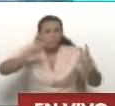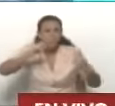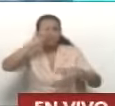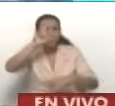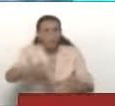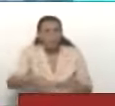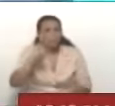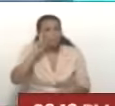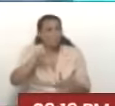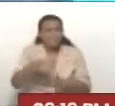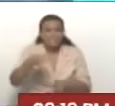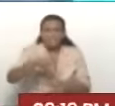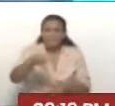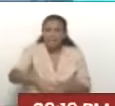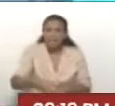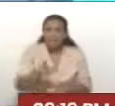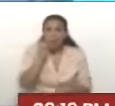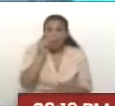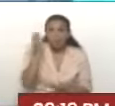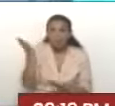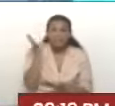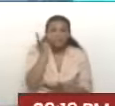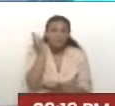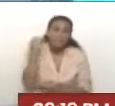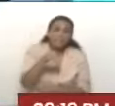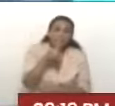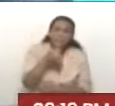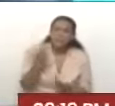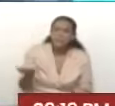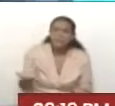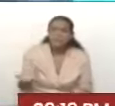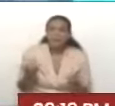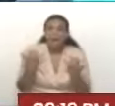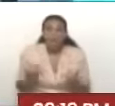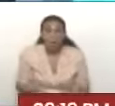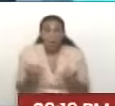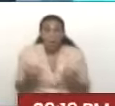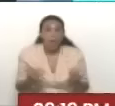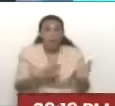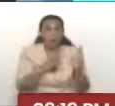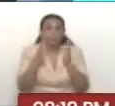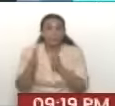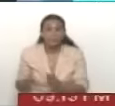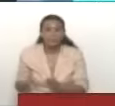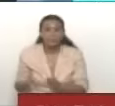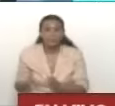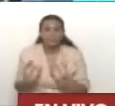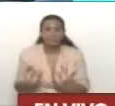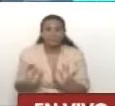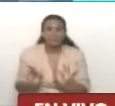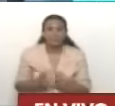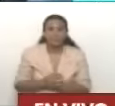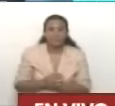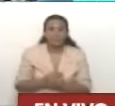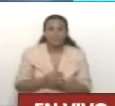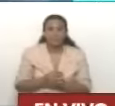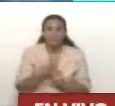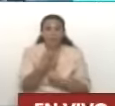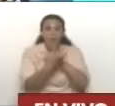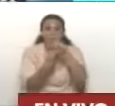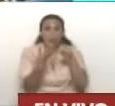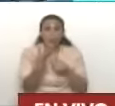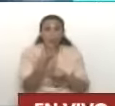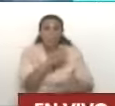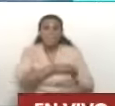es permanente. Jocelyn, seguimos avanzando. Y ahora nos vamos para un segmento especial. las cuatro